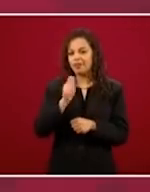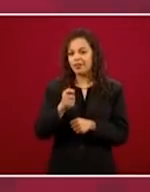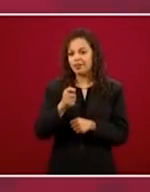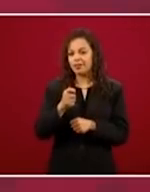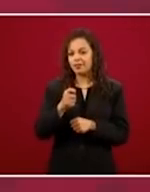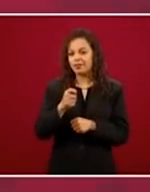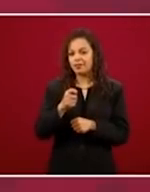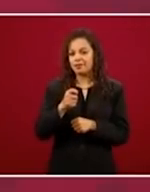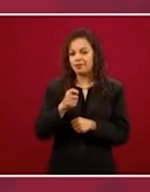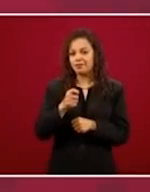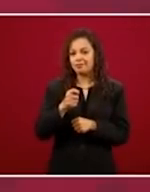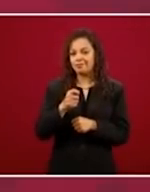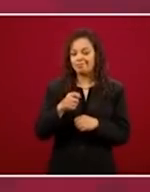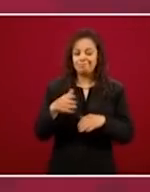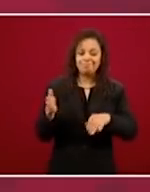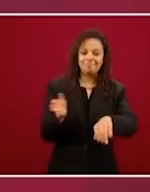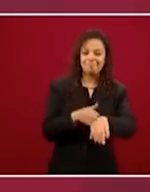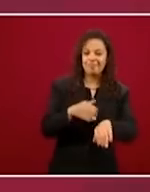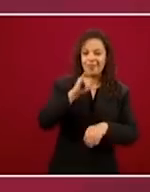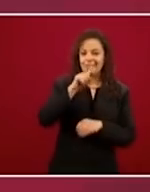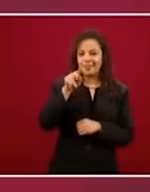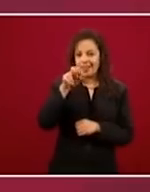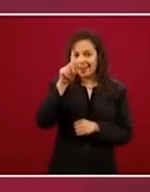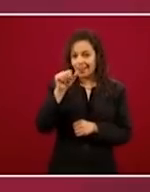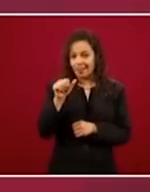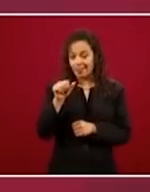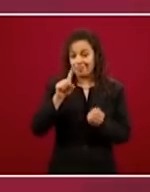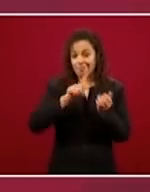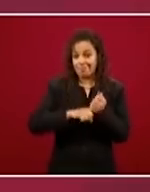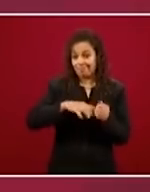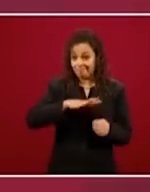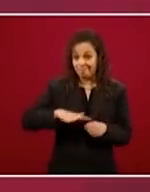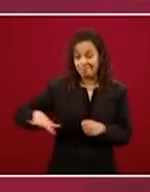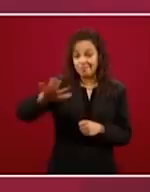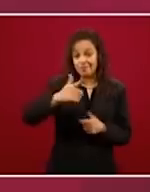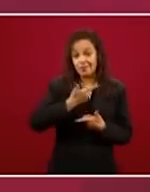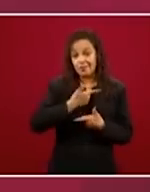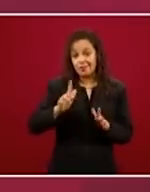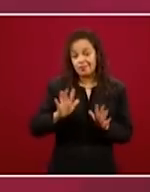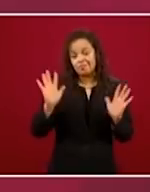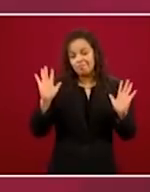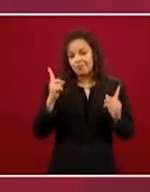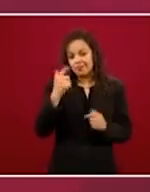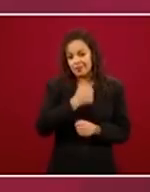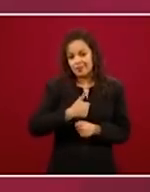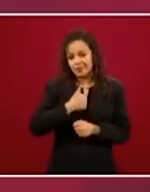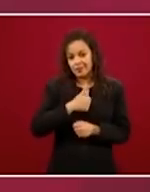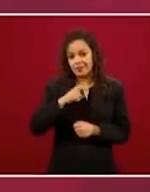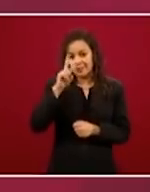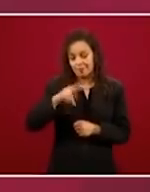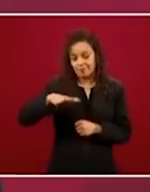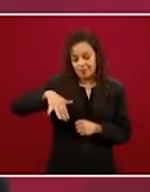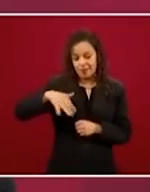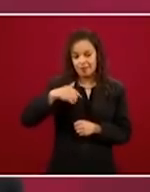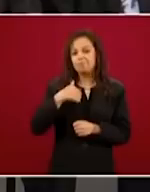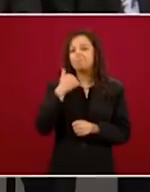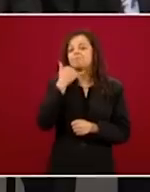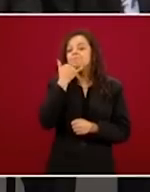aunque no les guste y ofrezco disculpas por anticipar saben